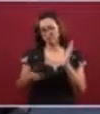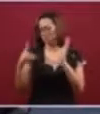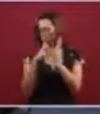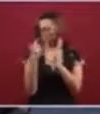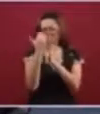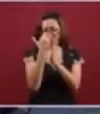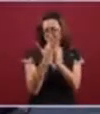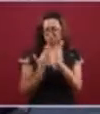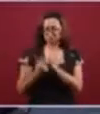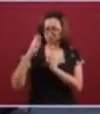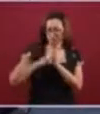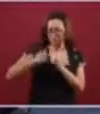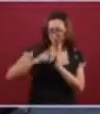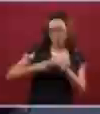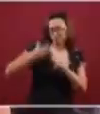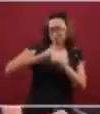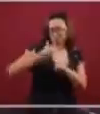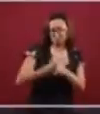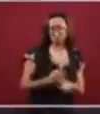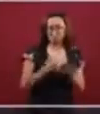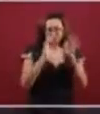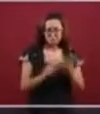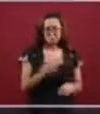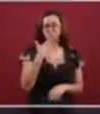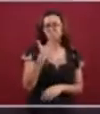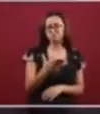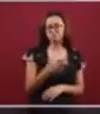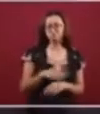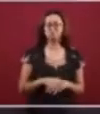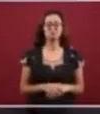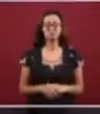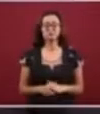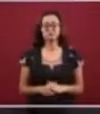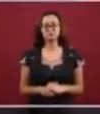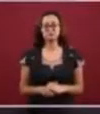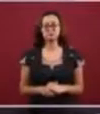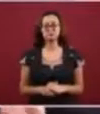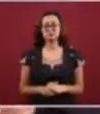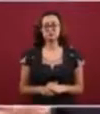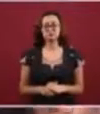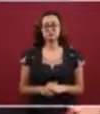metodología, lo estamos perfeccionando, por supuesto, estamos recibiendo, muchas son